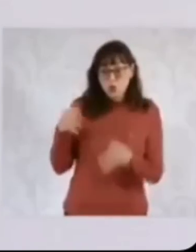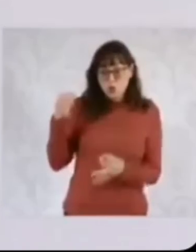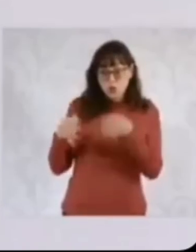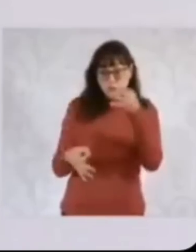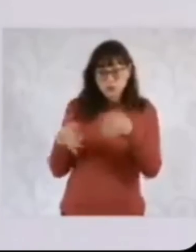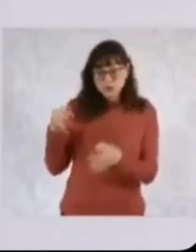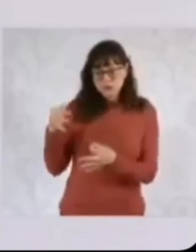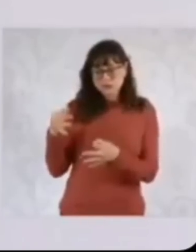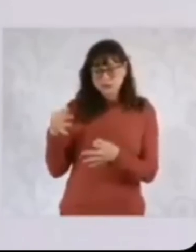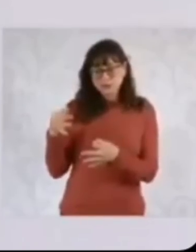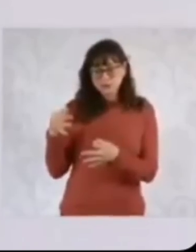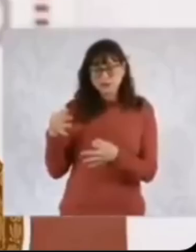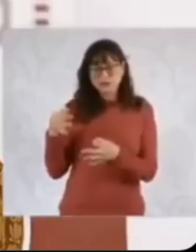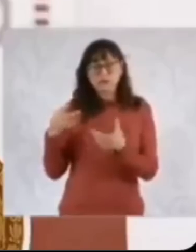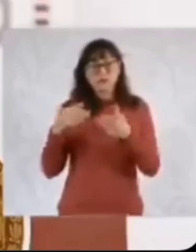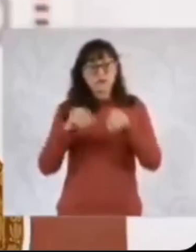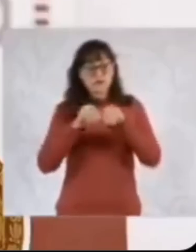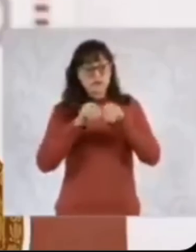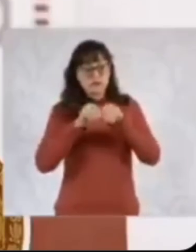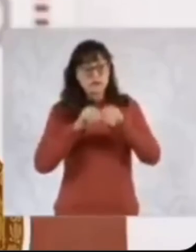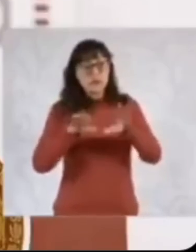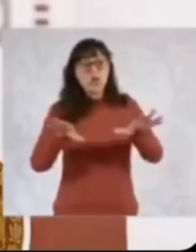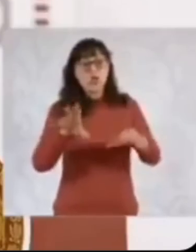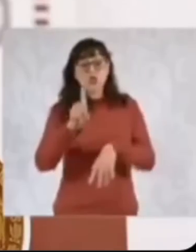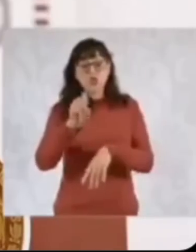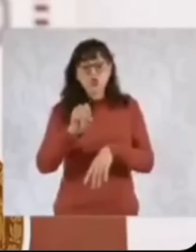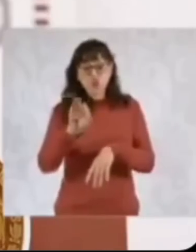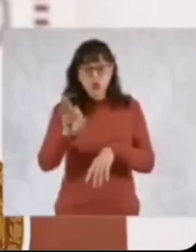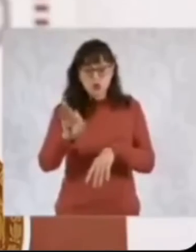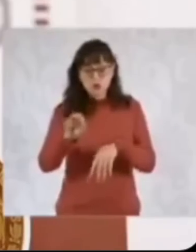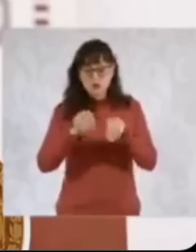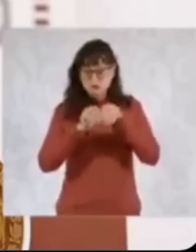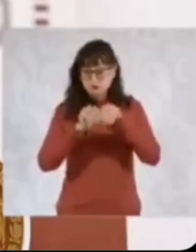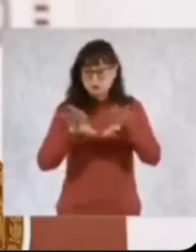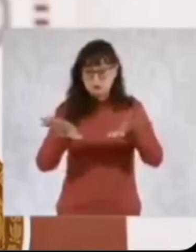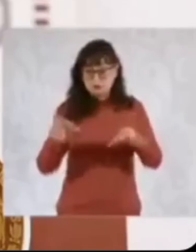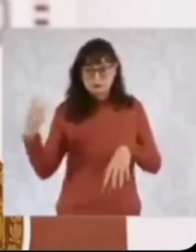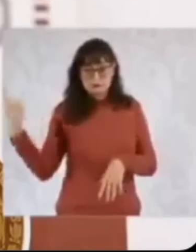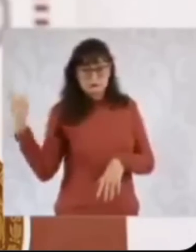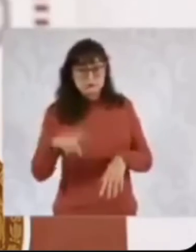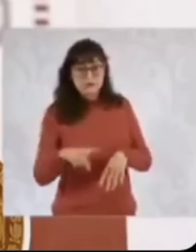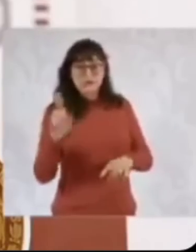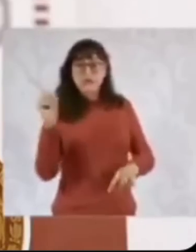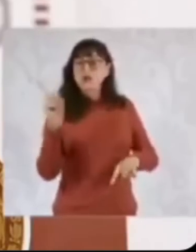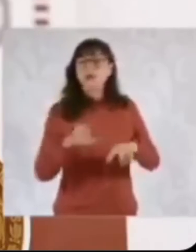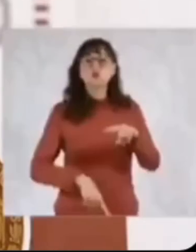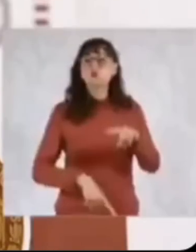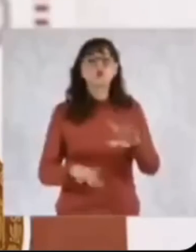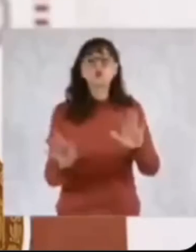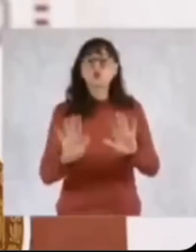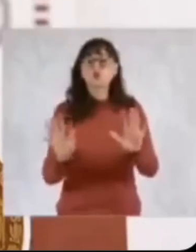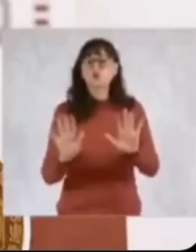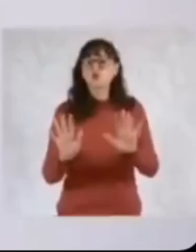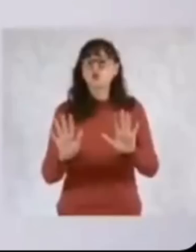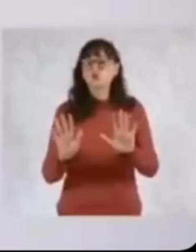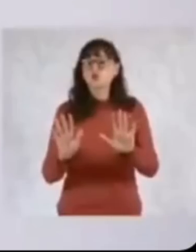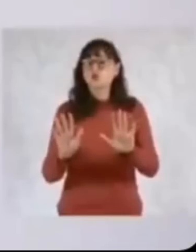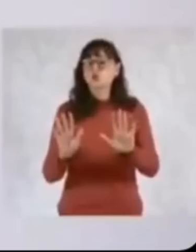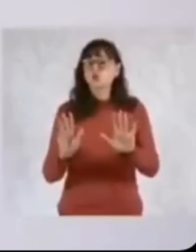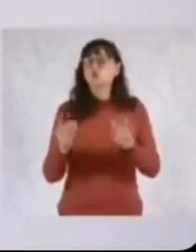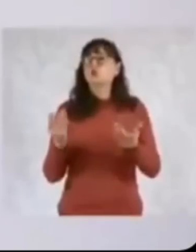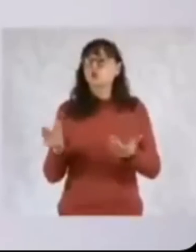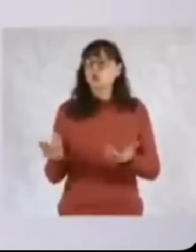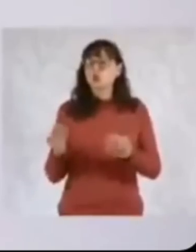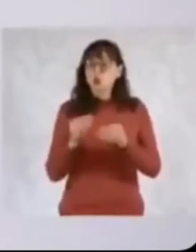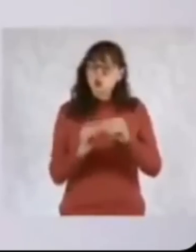Moreno Garavilla, que da una cátedra a esta juzgadora. Ya lo dijo la